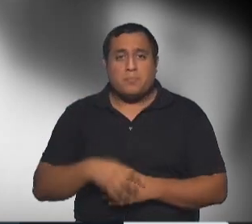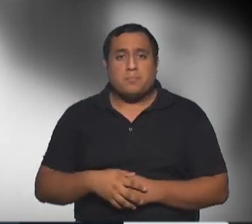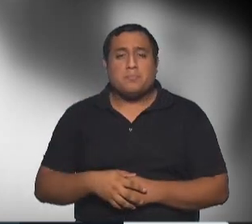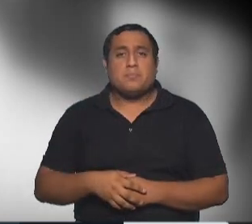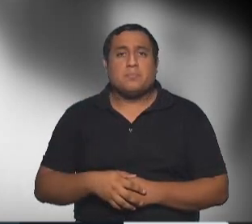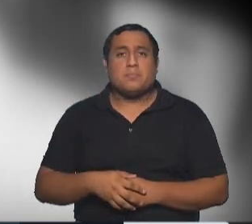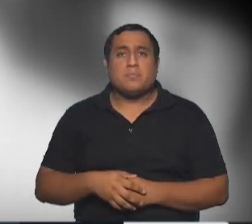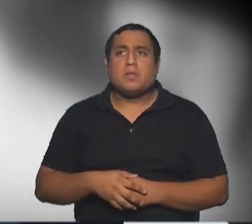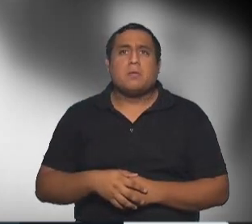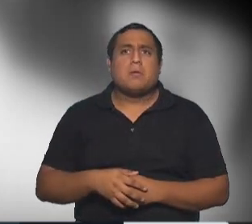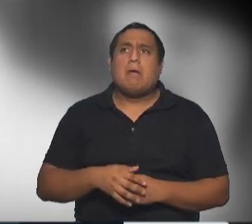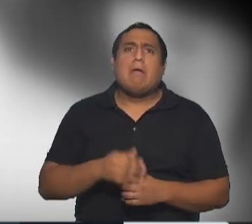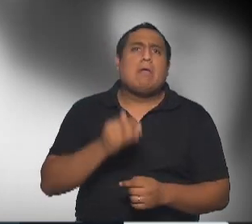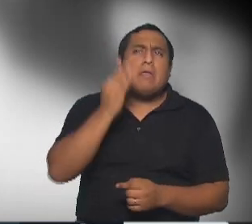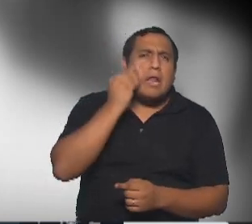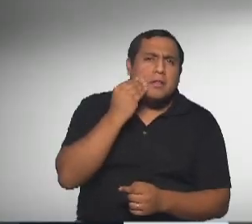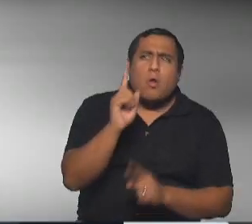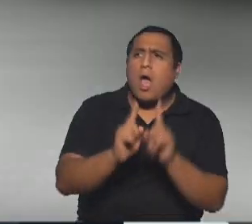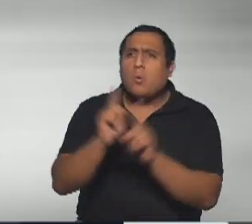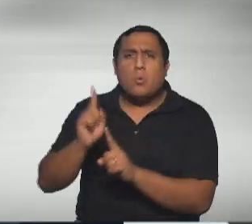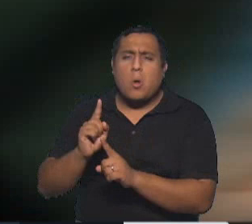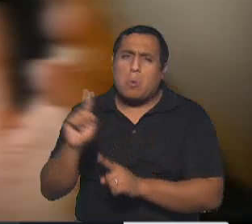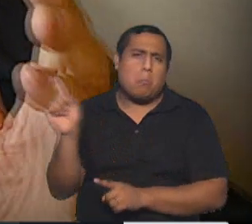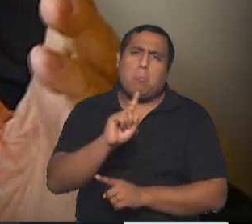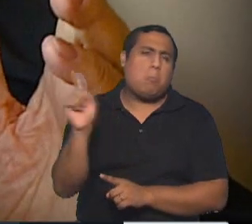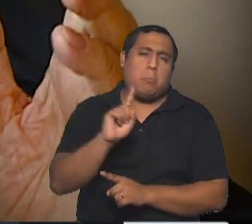Ningún en británico perdió la vida, o sea que fue un incidente.